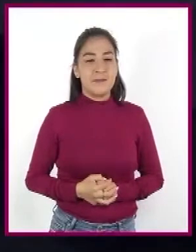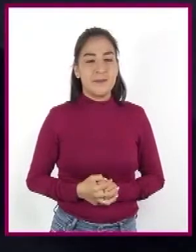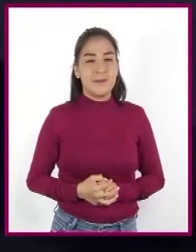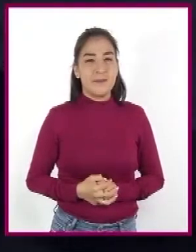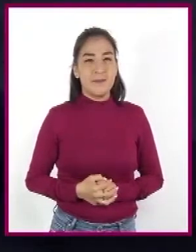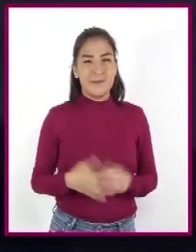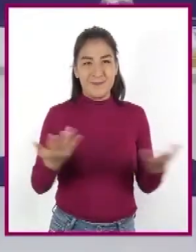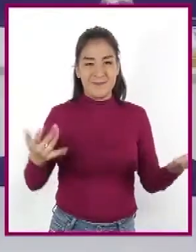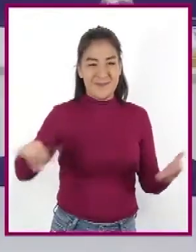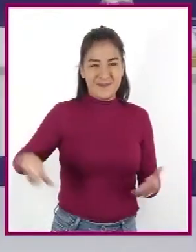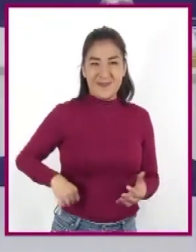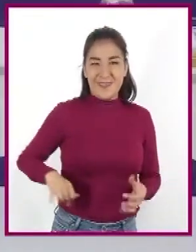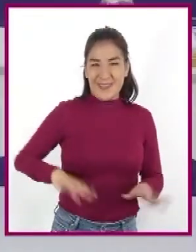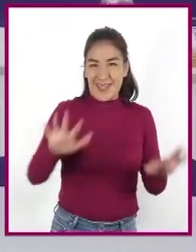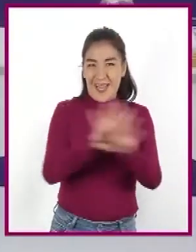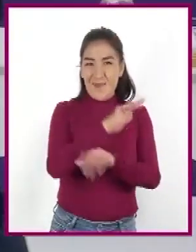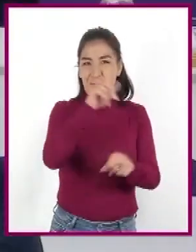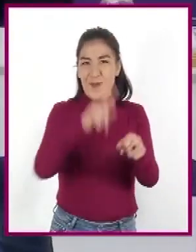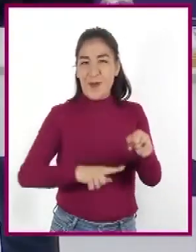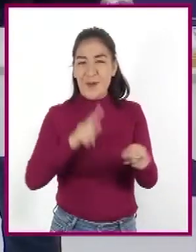Muy interesante, ¿verdad, Maravilloso. maestro?